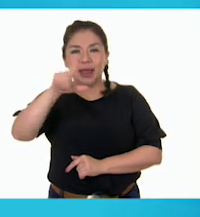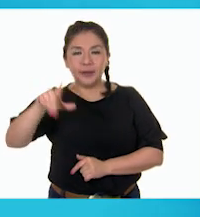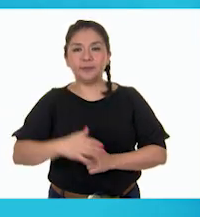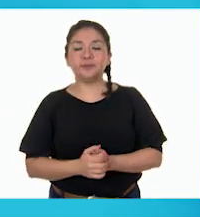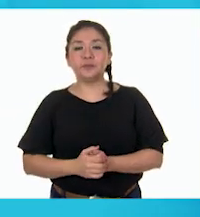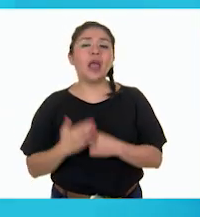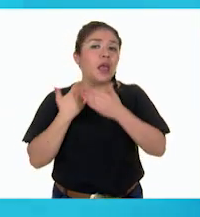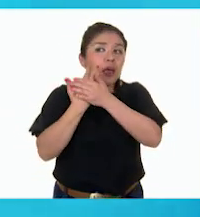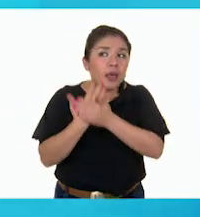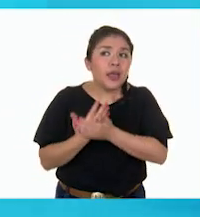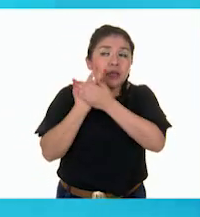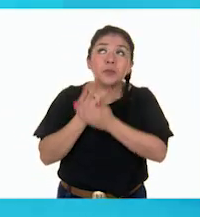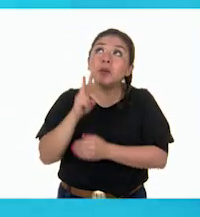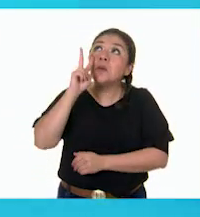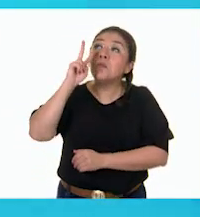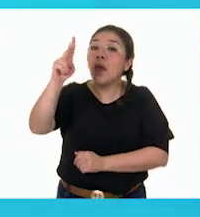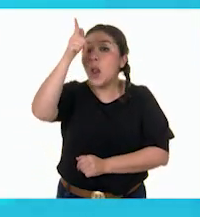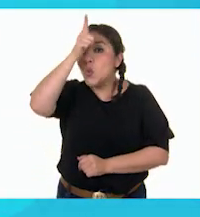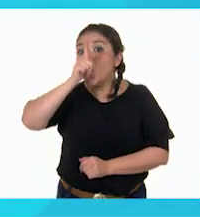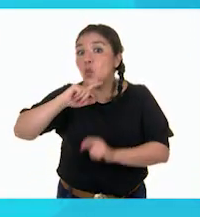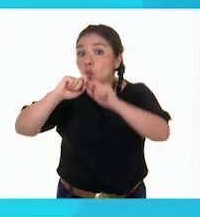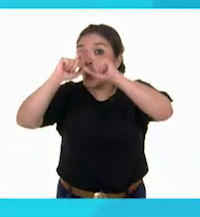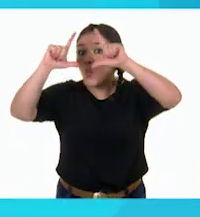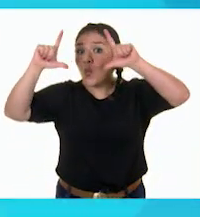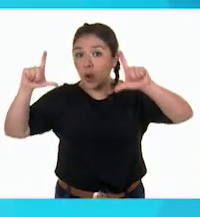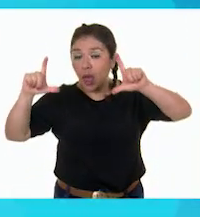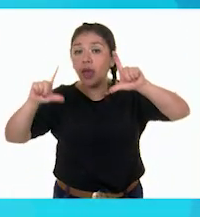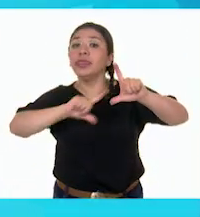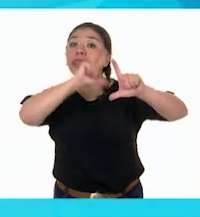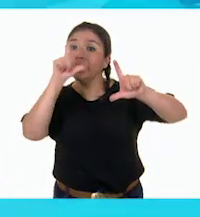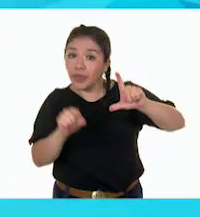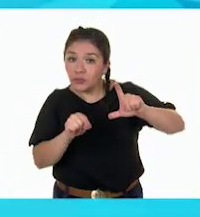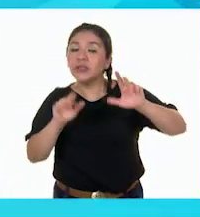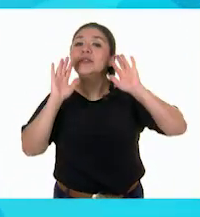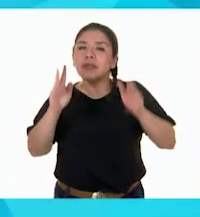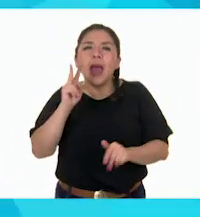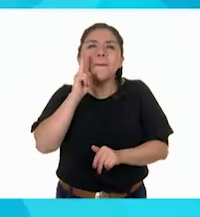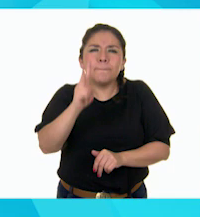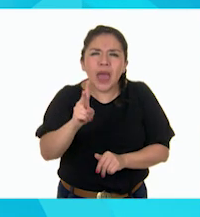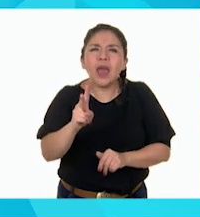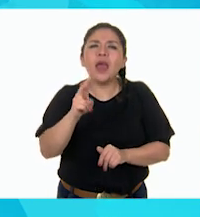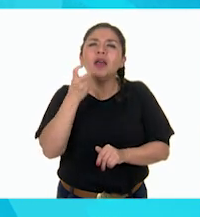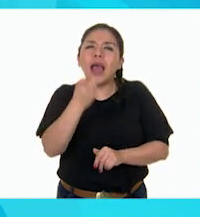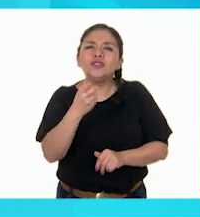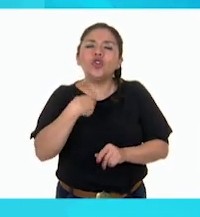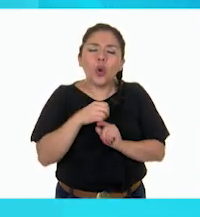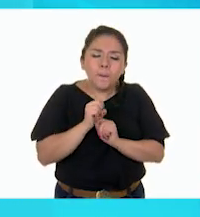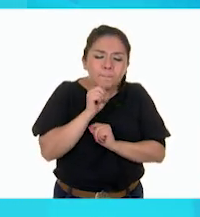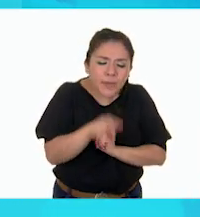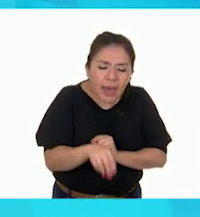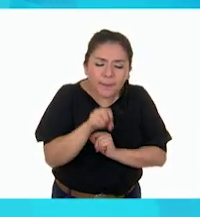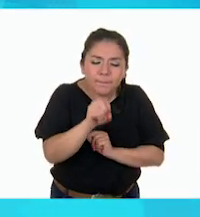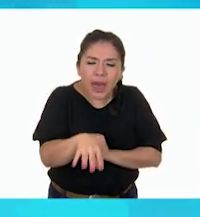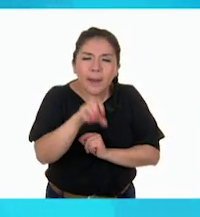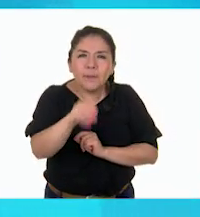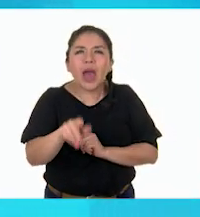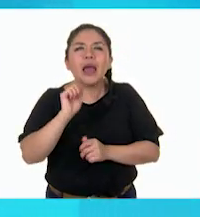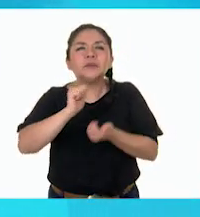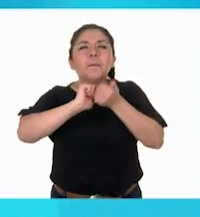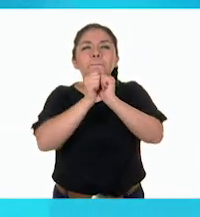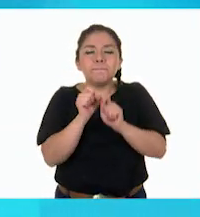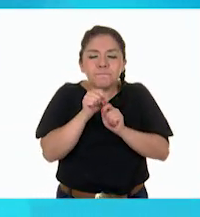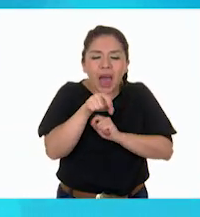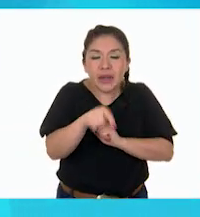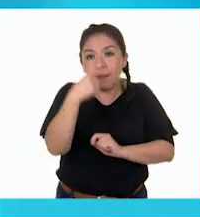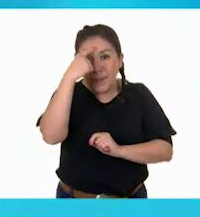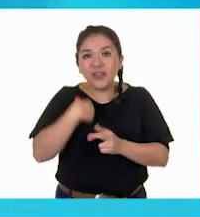Esperemos a que salga la luna. Entonces, veremos las migas que dejé caer y ellas nos mostrarán el